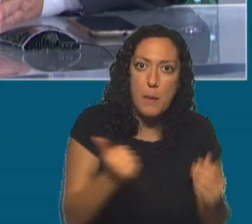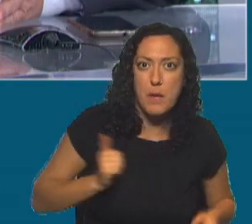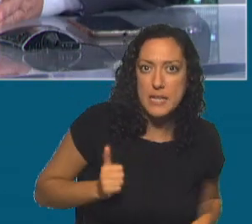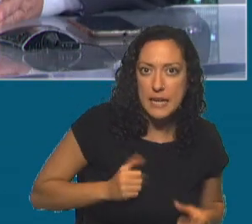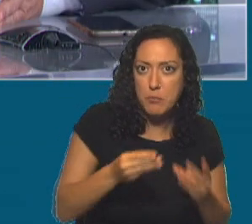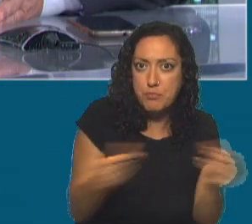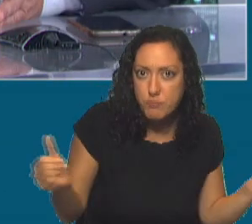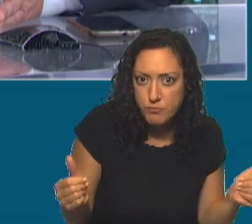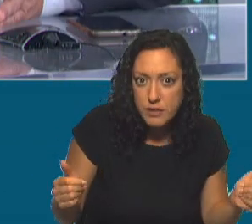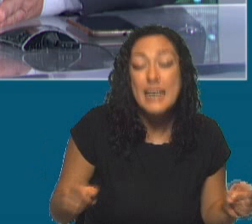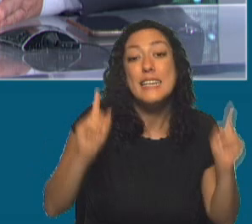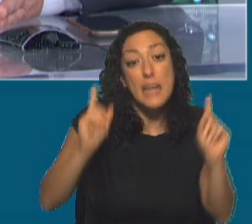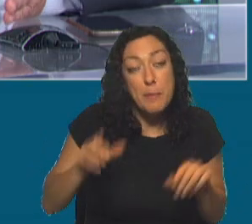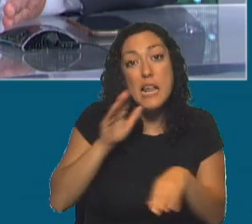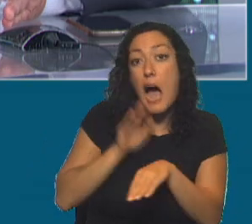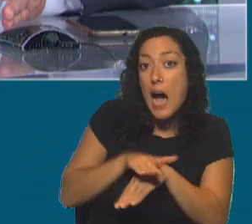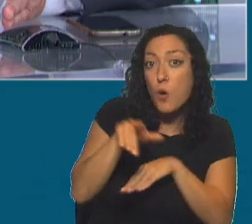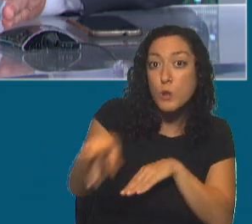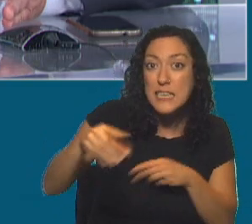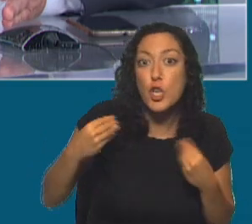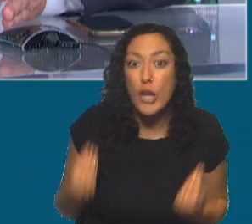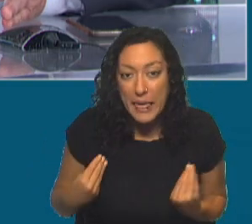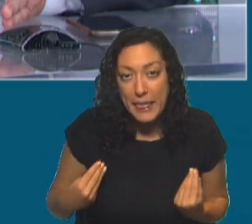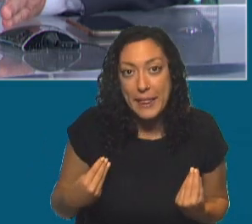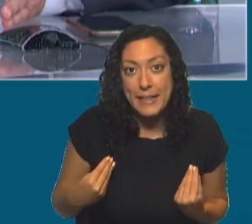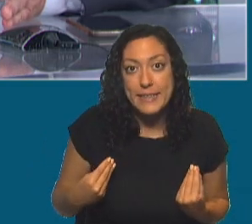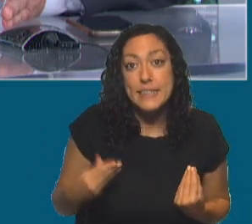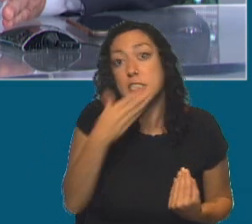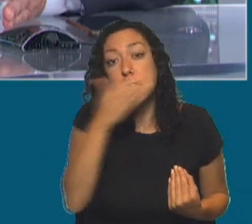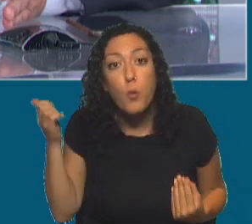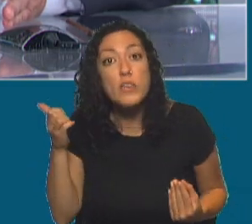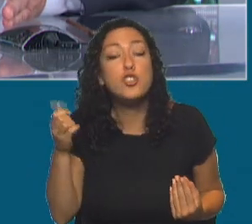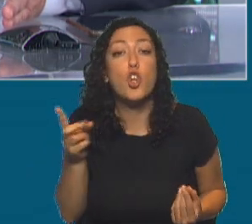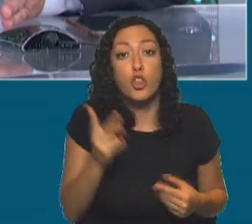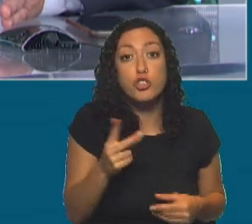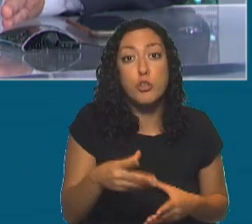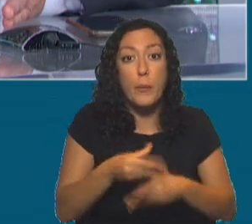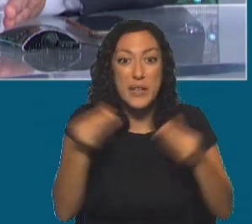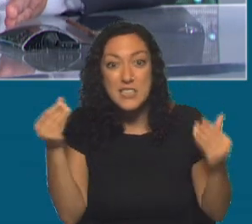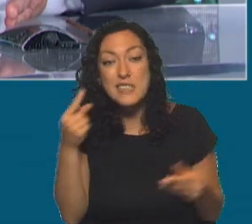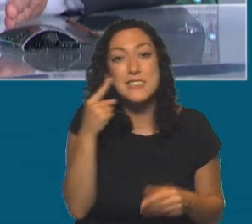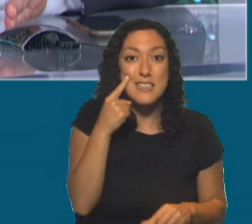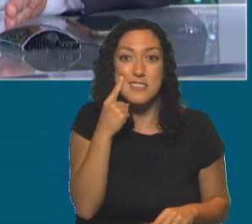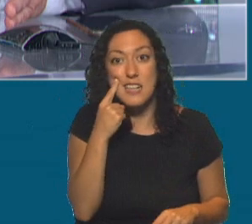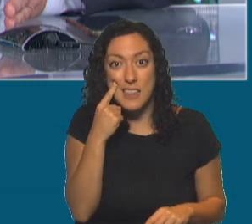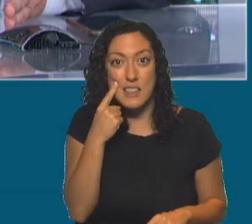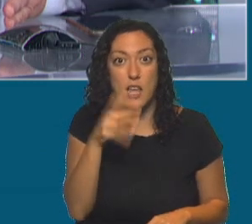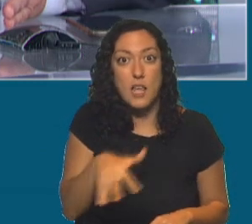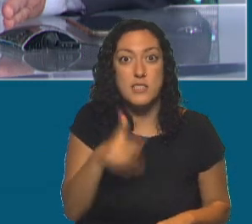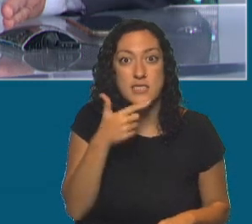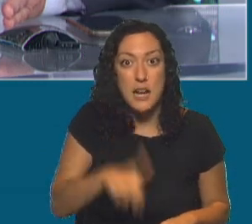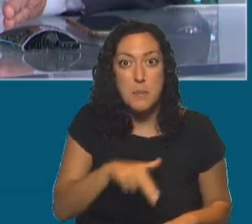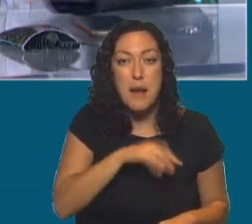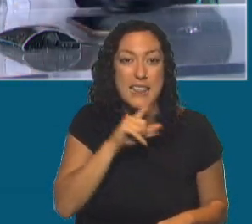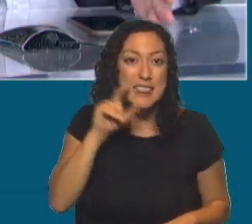por el cual estaba acusado es el secuestro en dos oportunidades del intendente de San Martín,